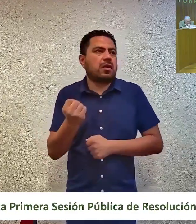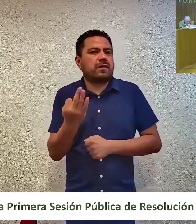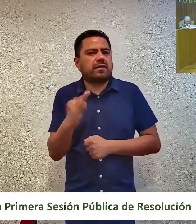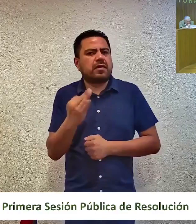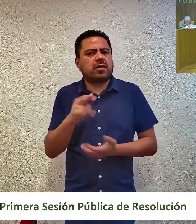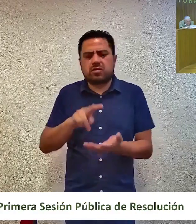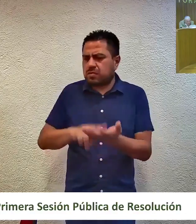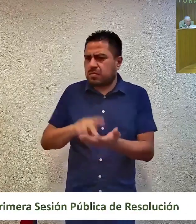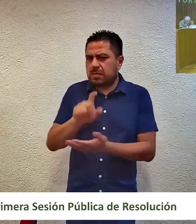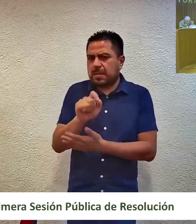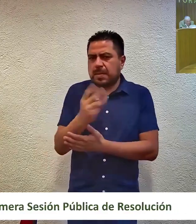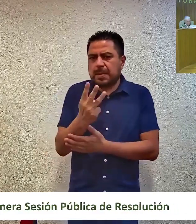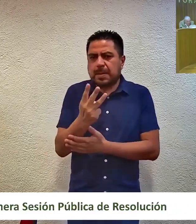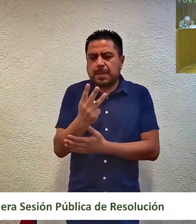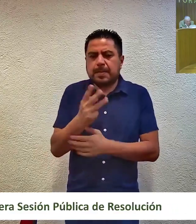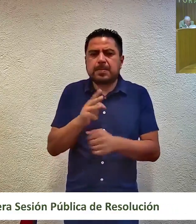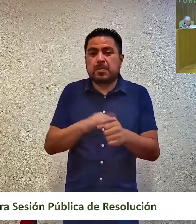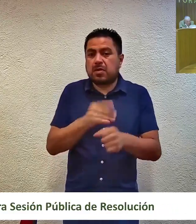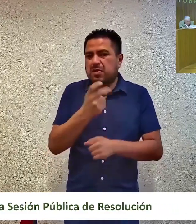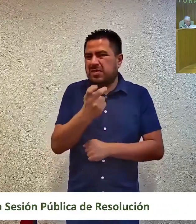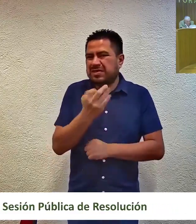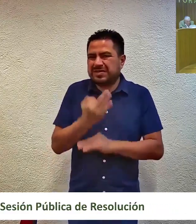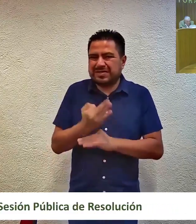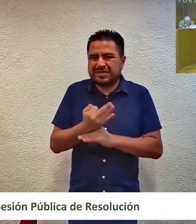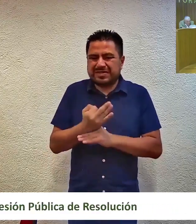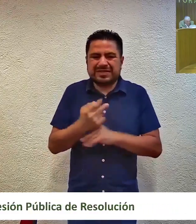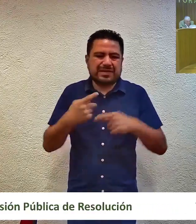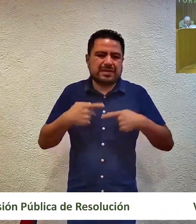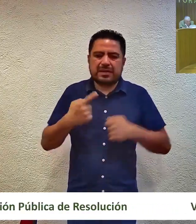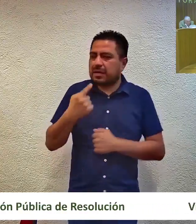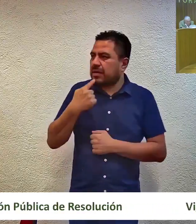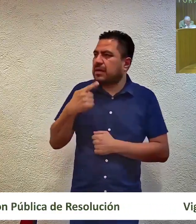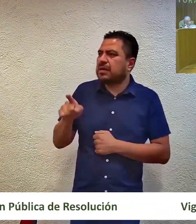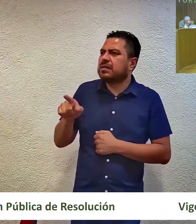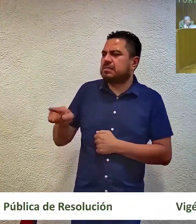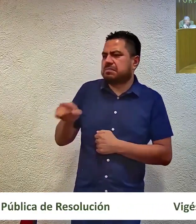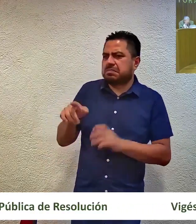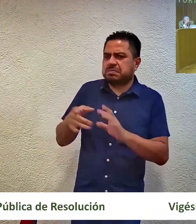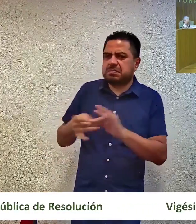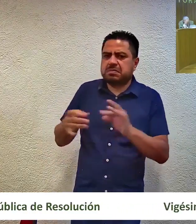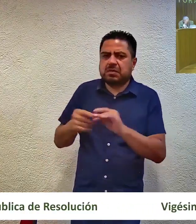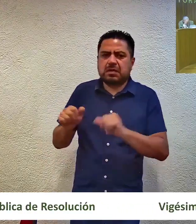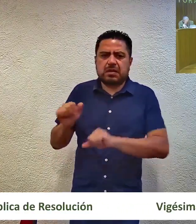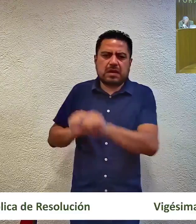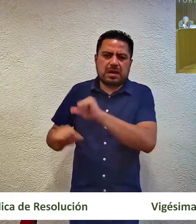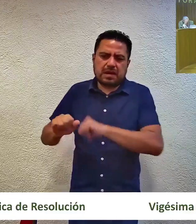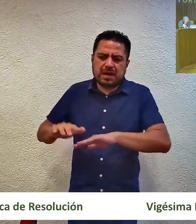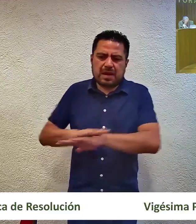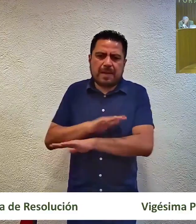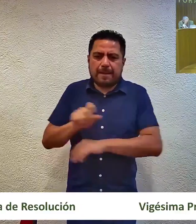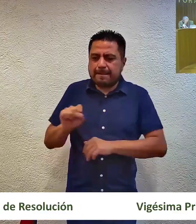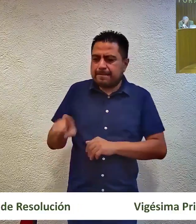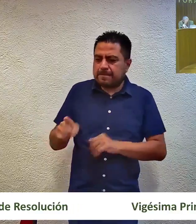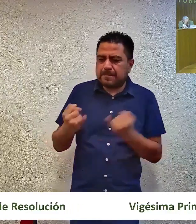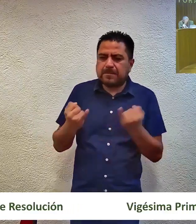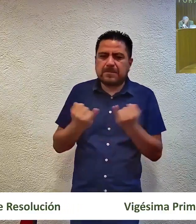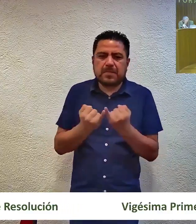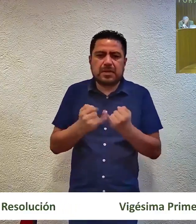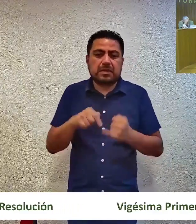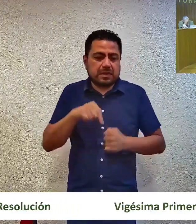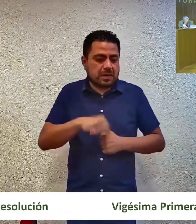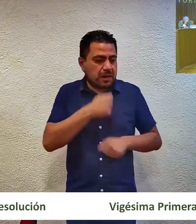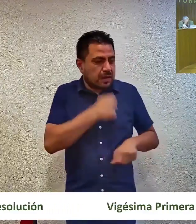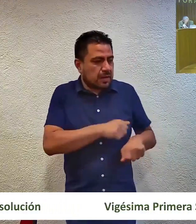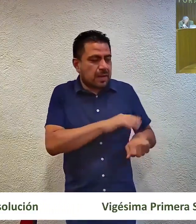del 2023, por lo cual las y los enjuiciantes reclaman y pretenden la revocación de la misma, de lo que este tribunal advierte